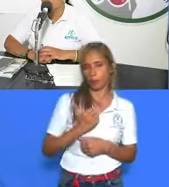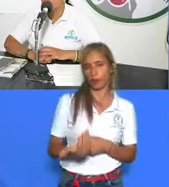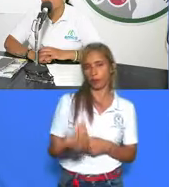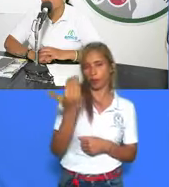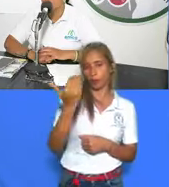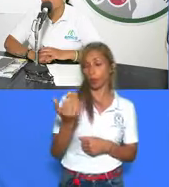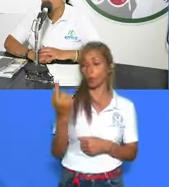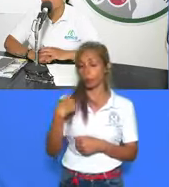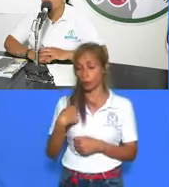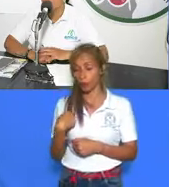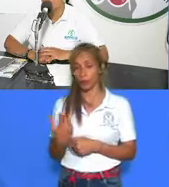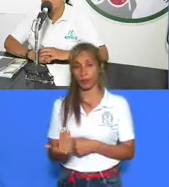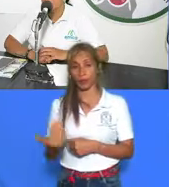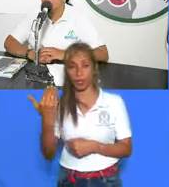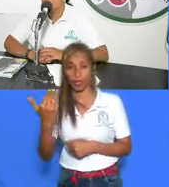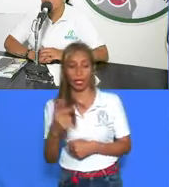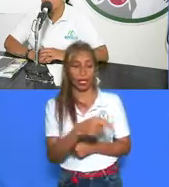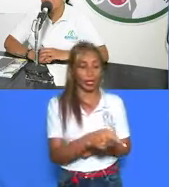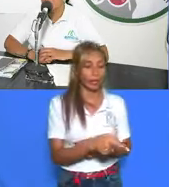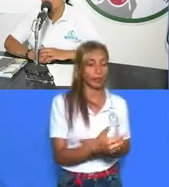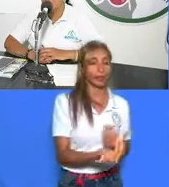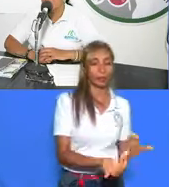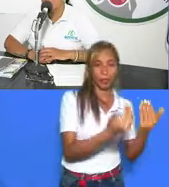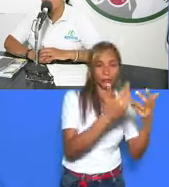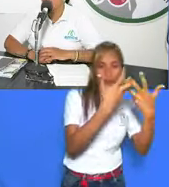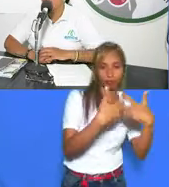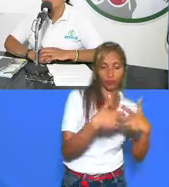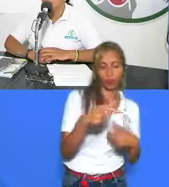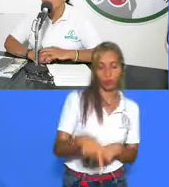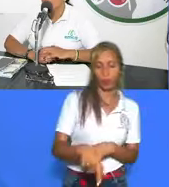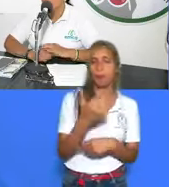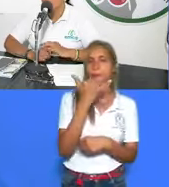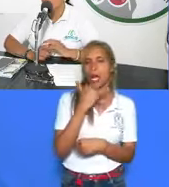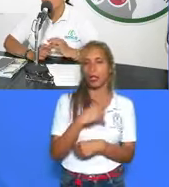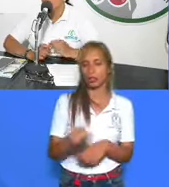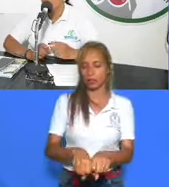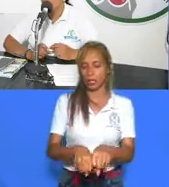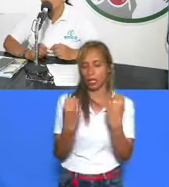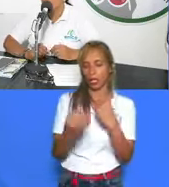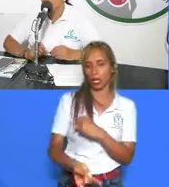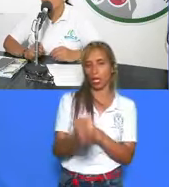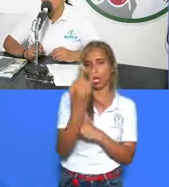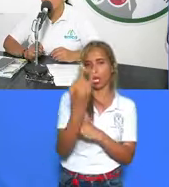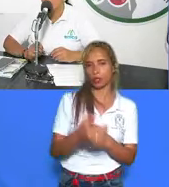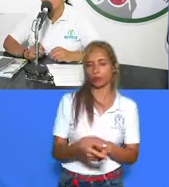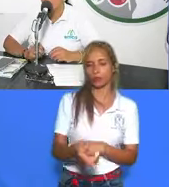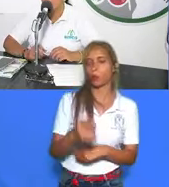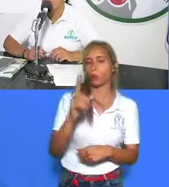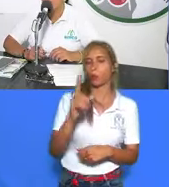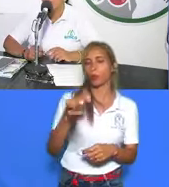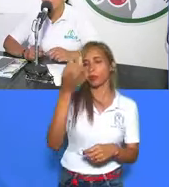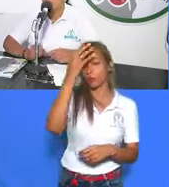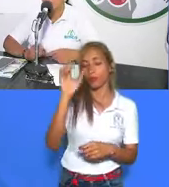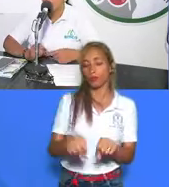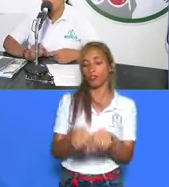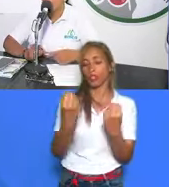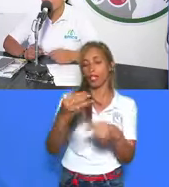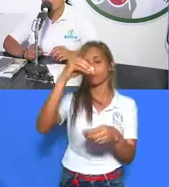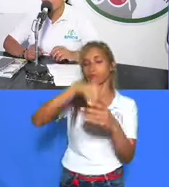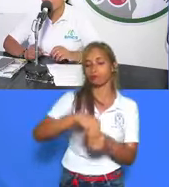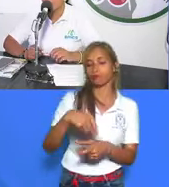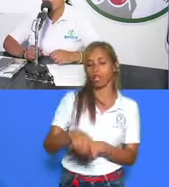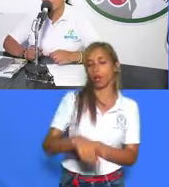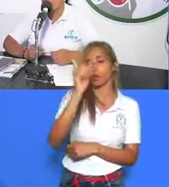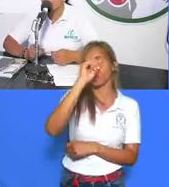tengo un medidor malo y tengo una fuga interna, no tengo cómo darme cuenta que tengo una fuga interna. Si yo tengo un medidor en